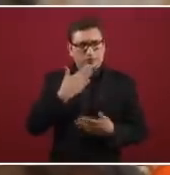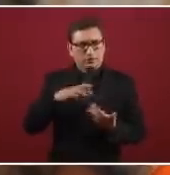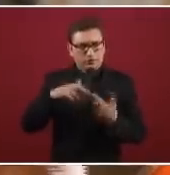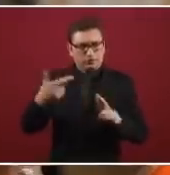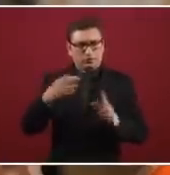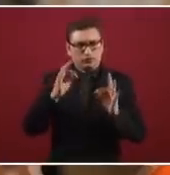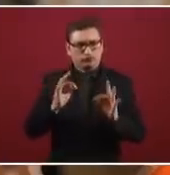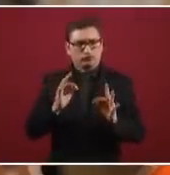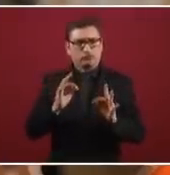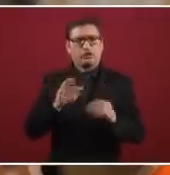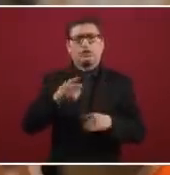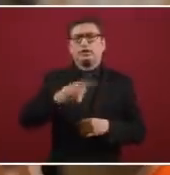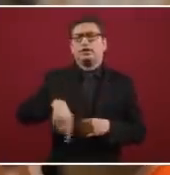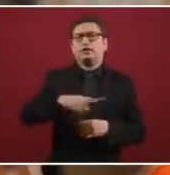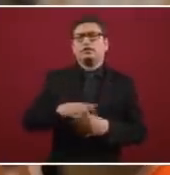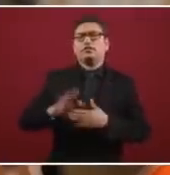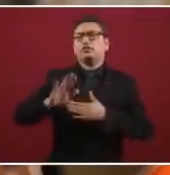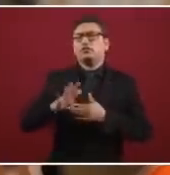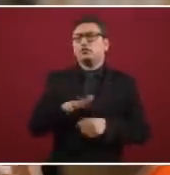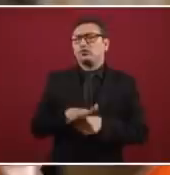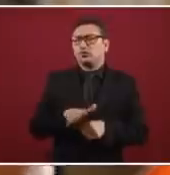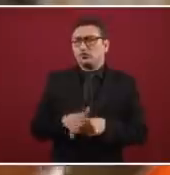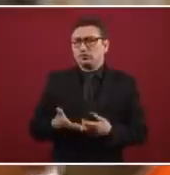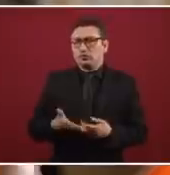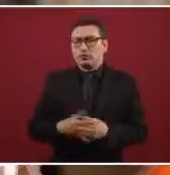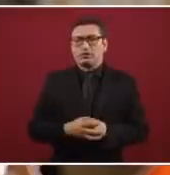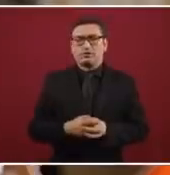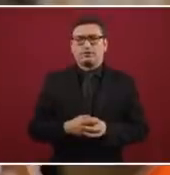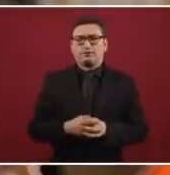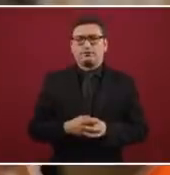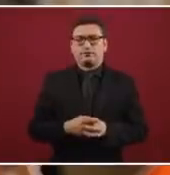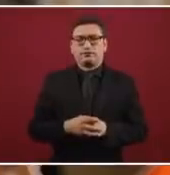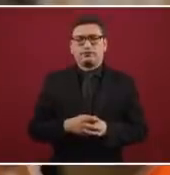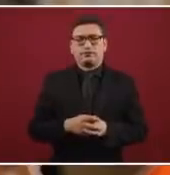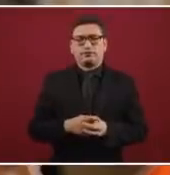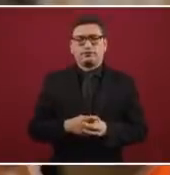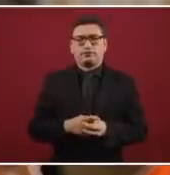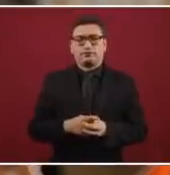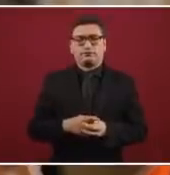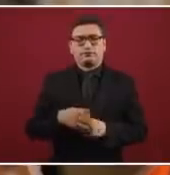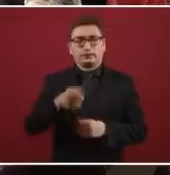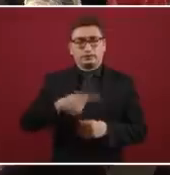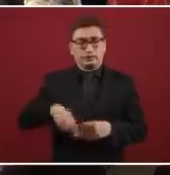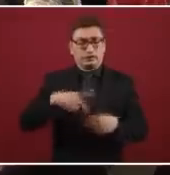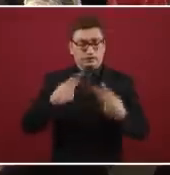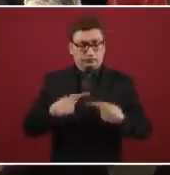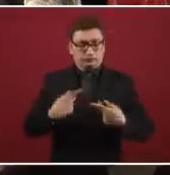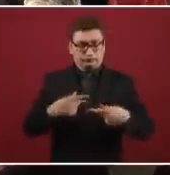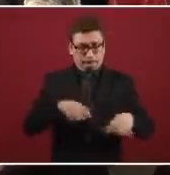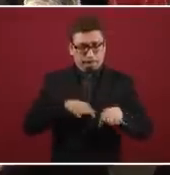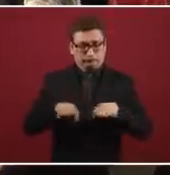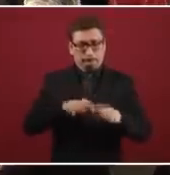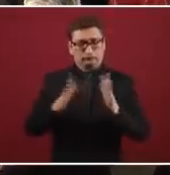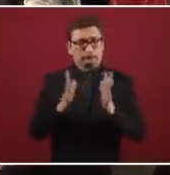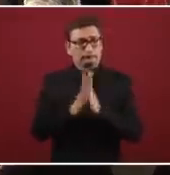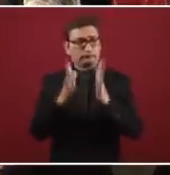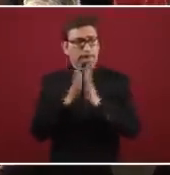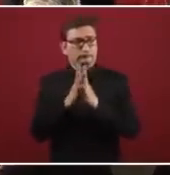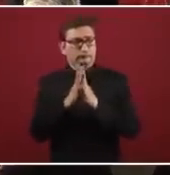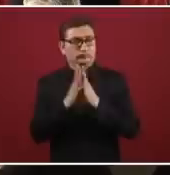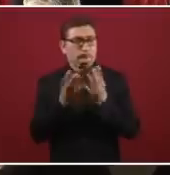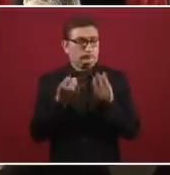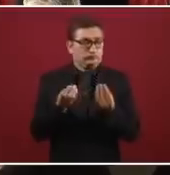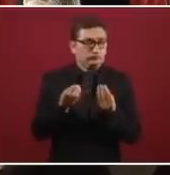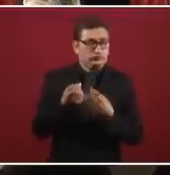compromiso? ¿De qué tamaño es la participación de los trabajadores de